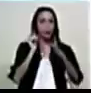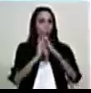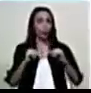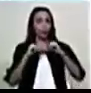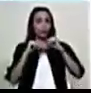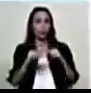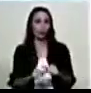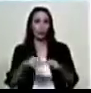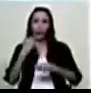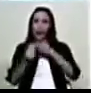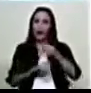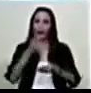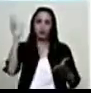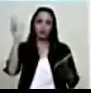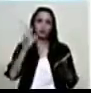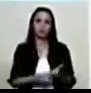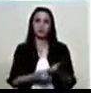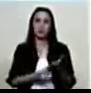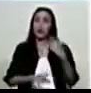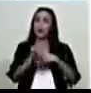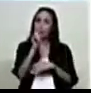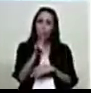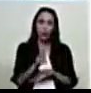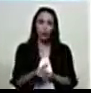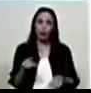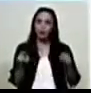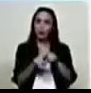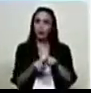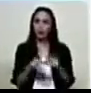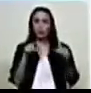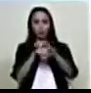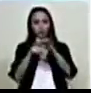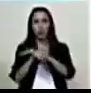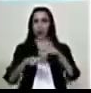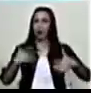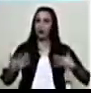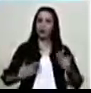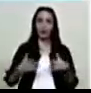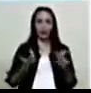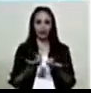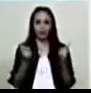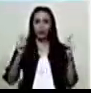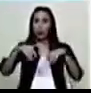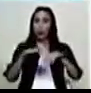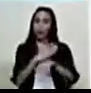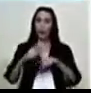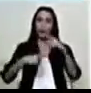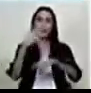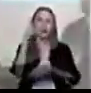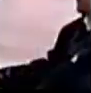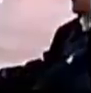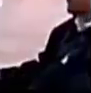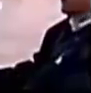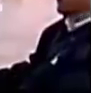manera permanente. Tiene que ser todos los días. Salgan ustedes a disfrutar ya. Hoy jueves, mañana